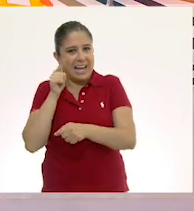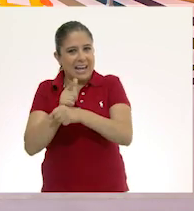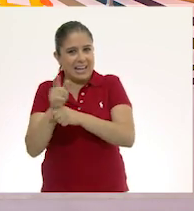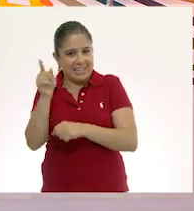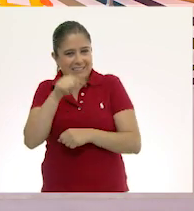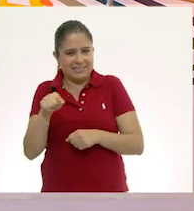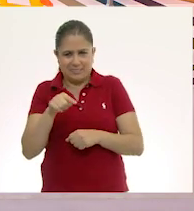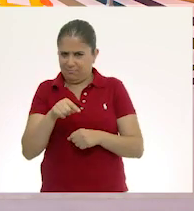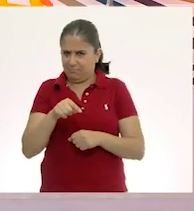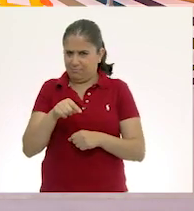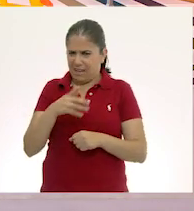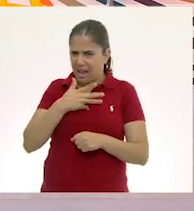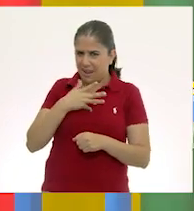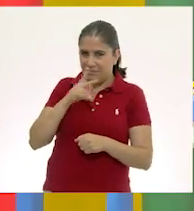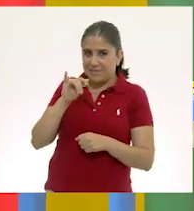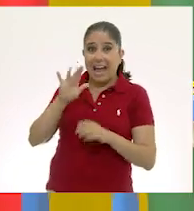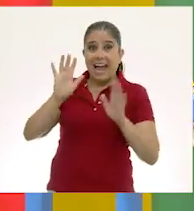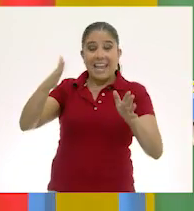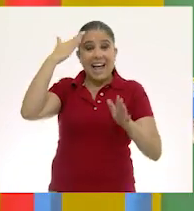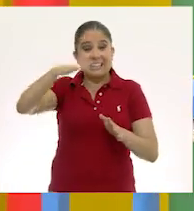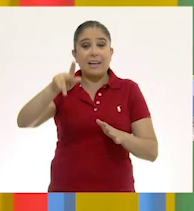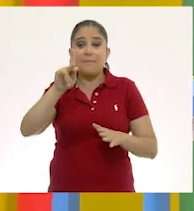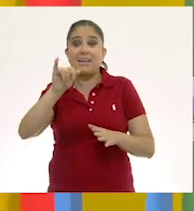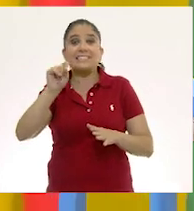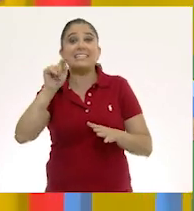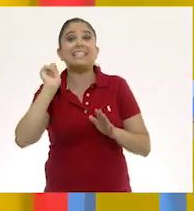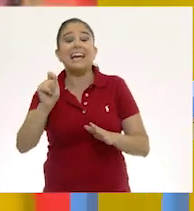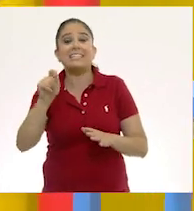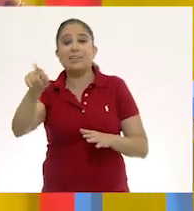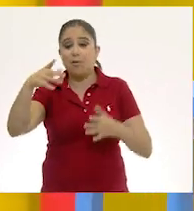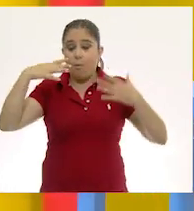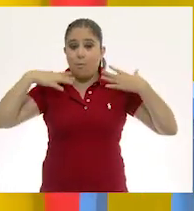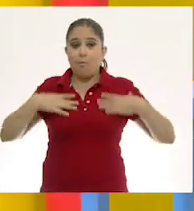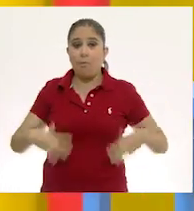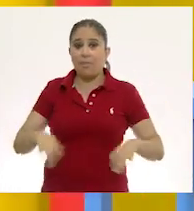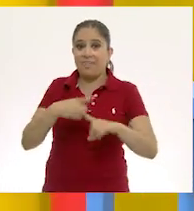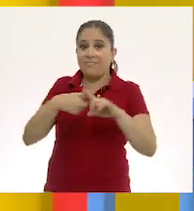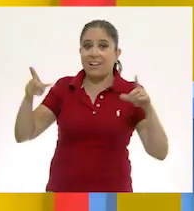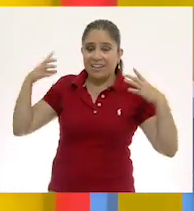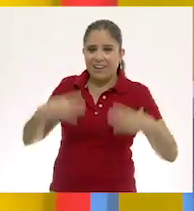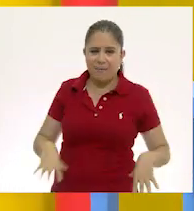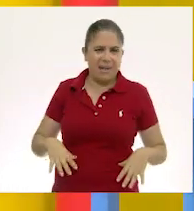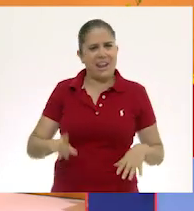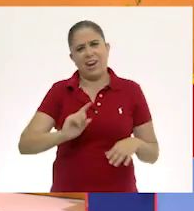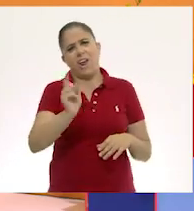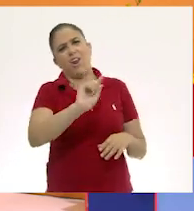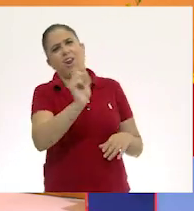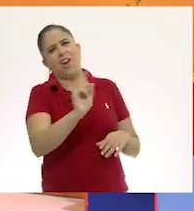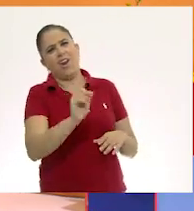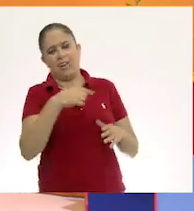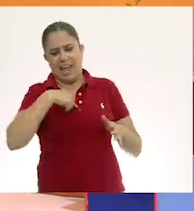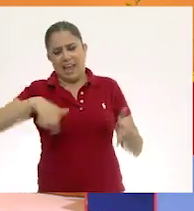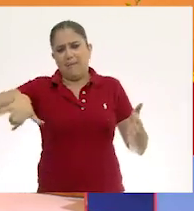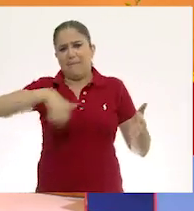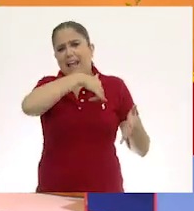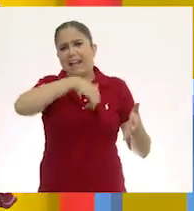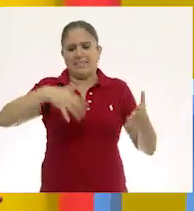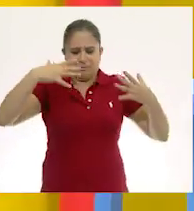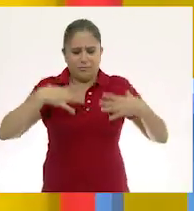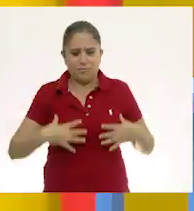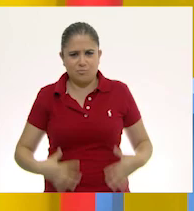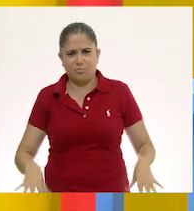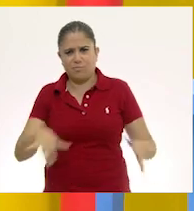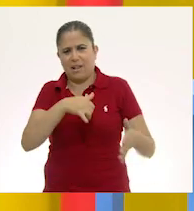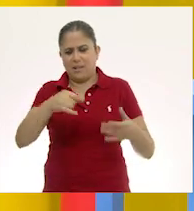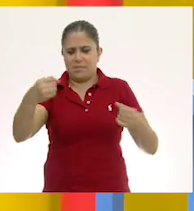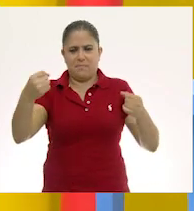¿Tú? ¿Cómo por ves? Ahí hay una pista. ¡Ya sé! La primera pista es que tienes un traje distinto. No, nada más lo planché. Ah, nada más lo planchaste, claro. Es el